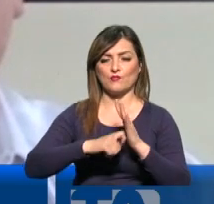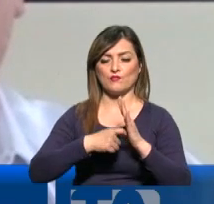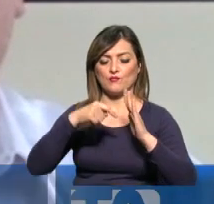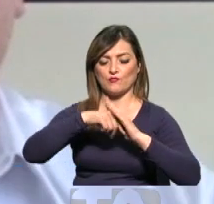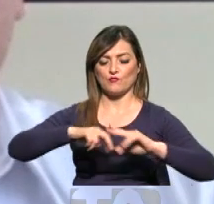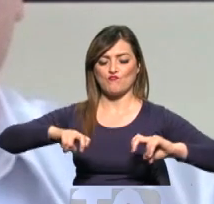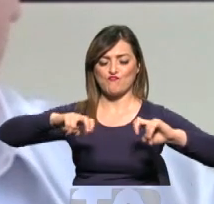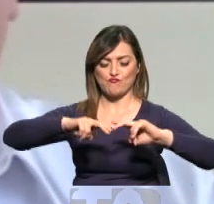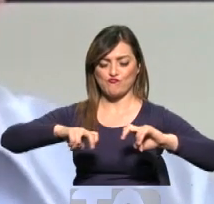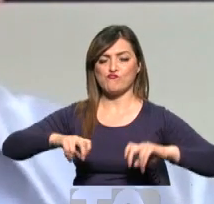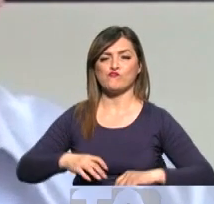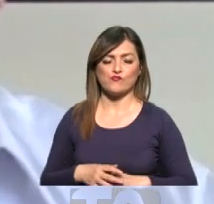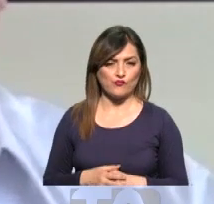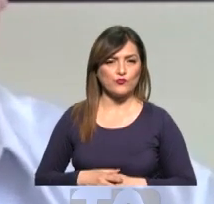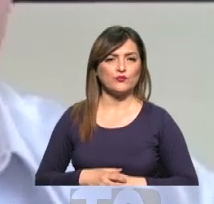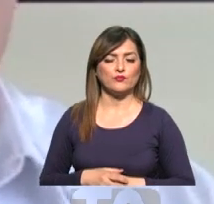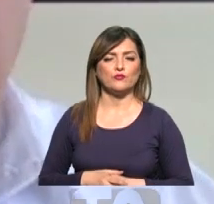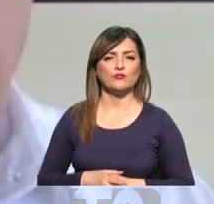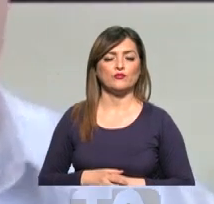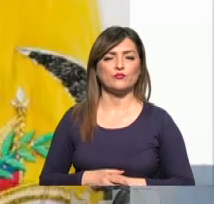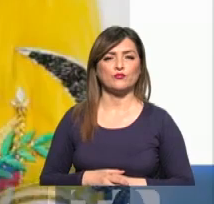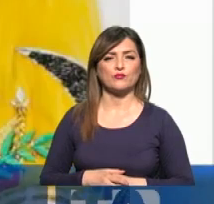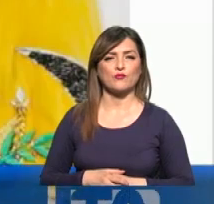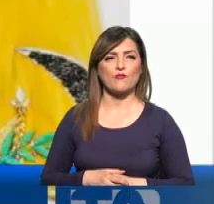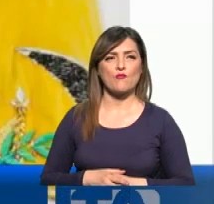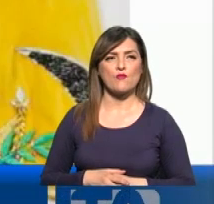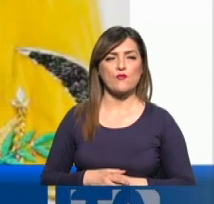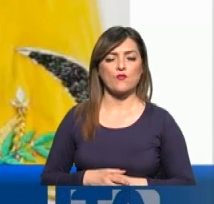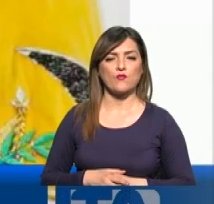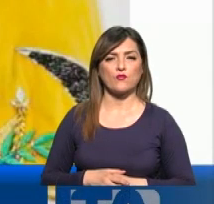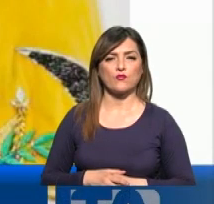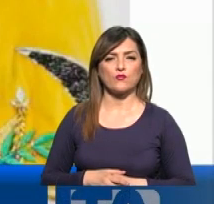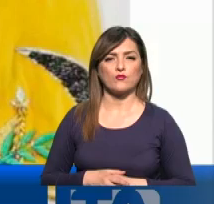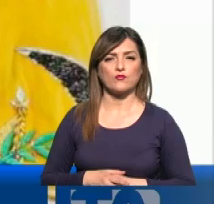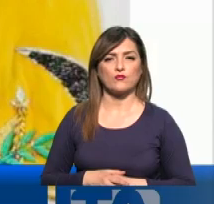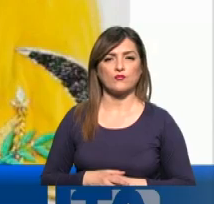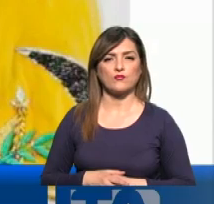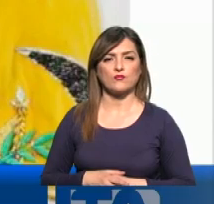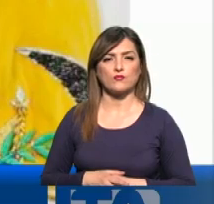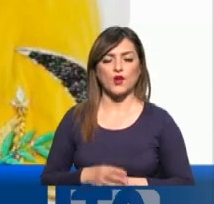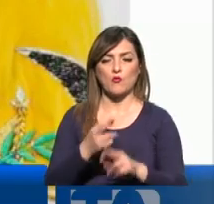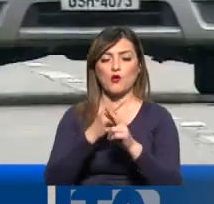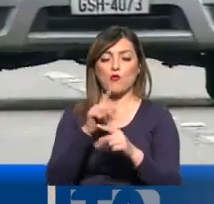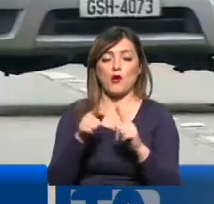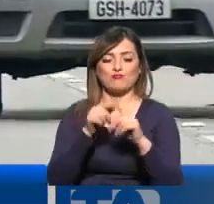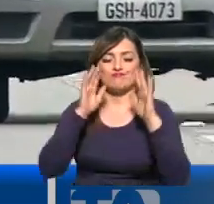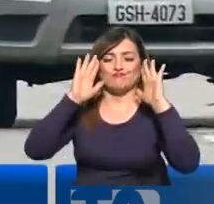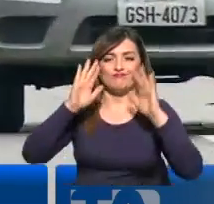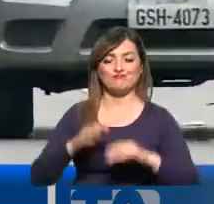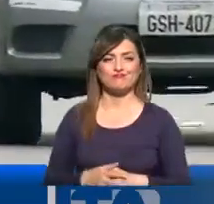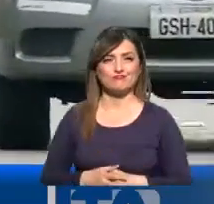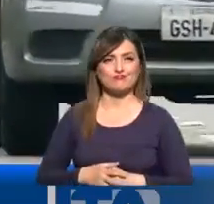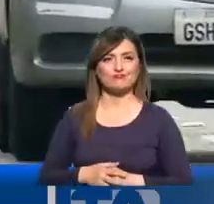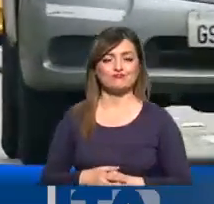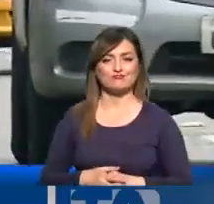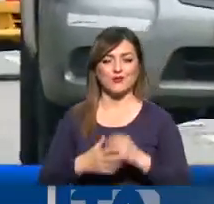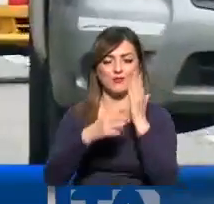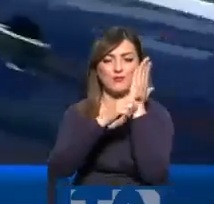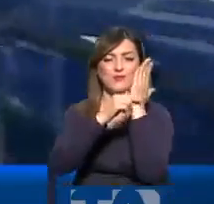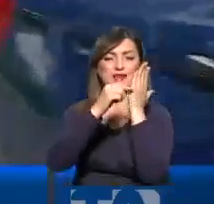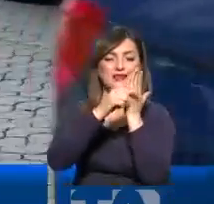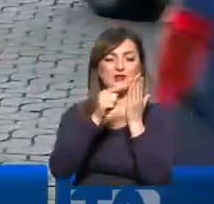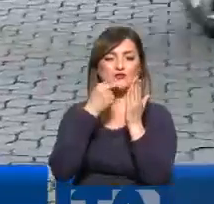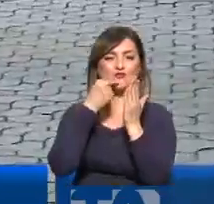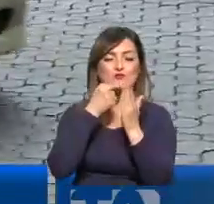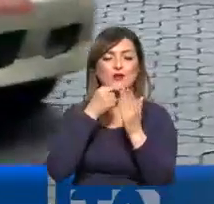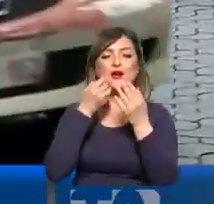Contraloría General del Estado en esta institución. Aún no se conoce cuándo tendrán la respuesta. El ministro Cabrera además se refirió al